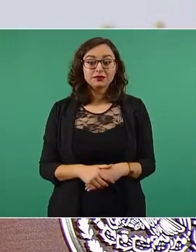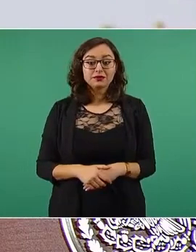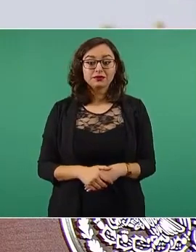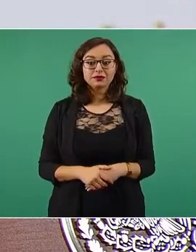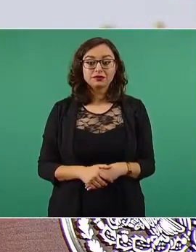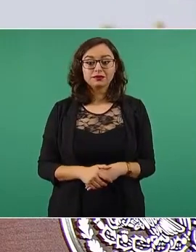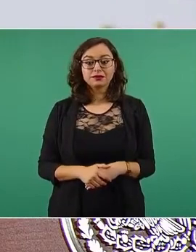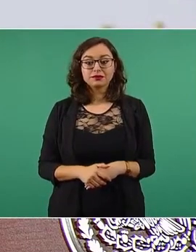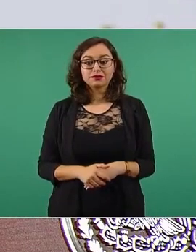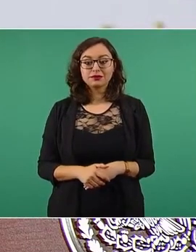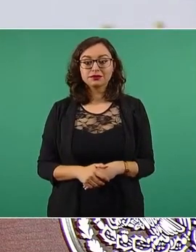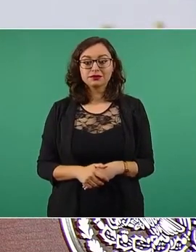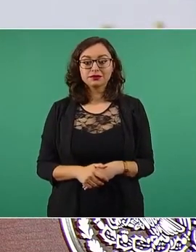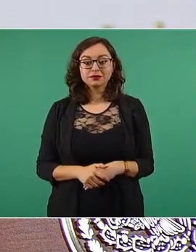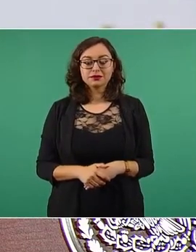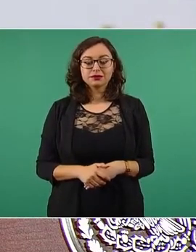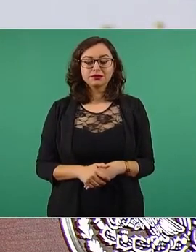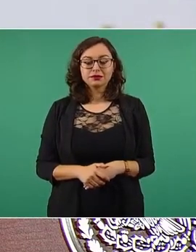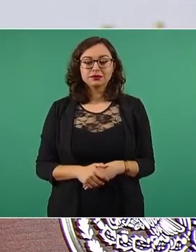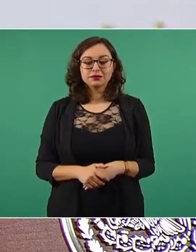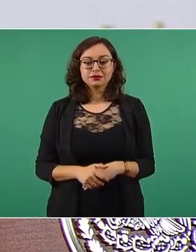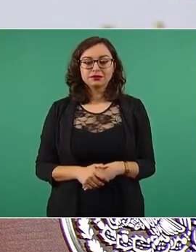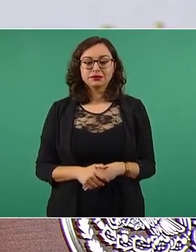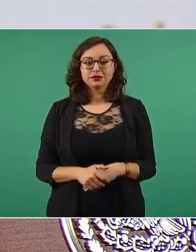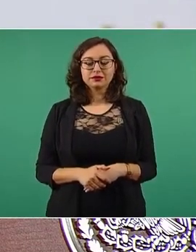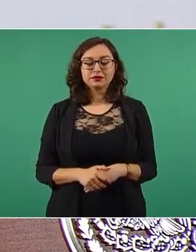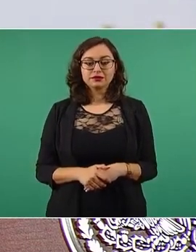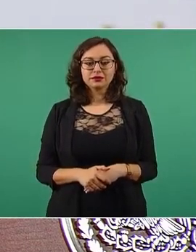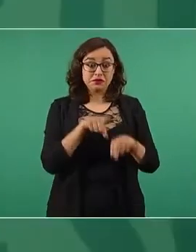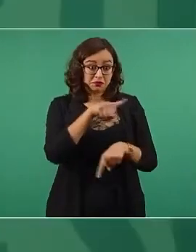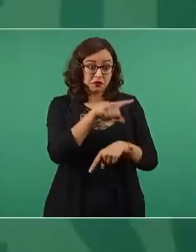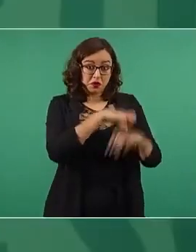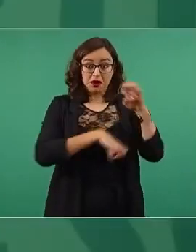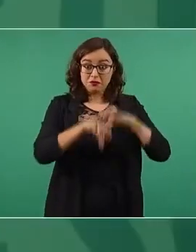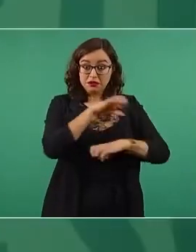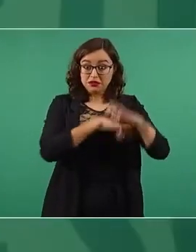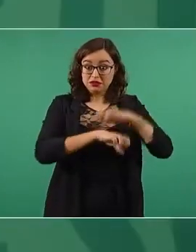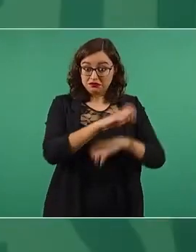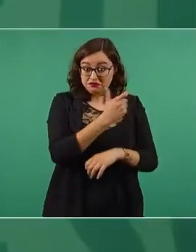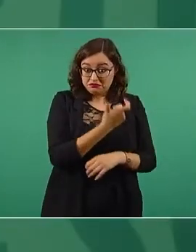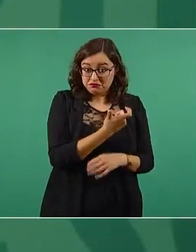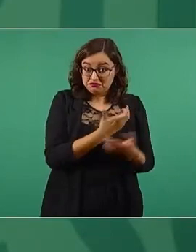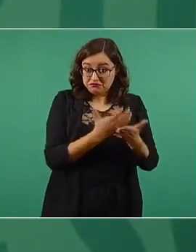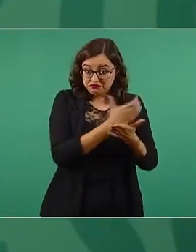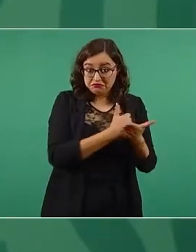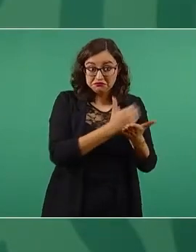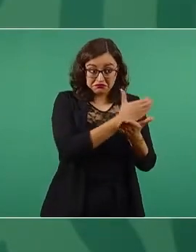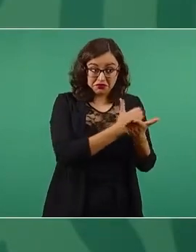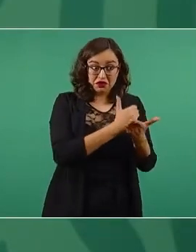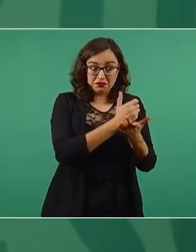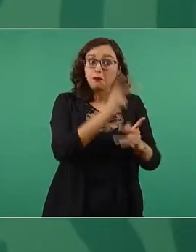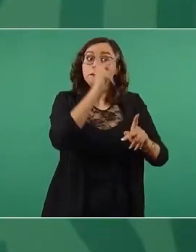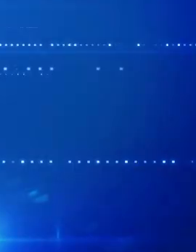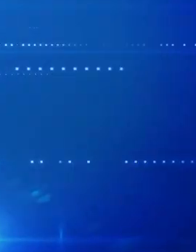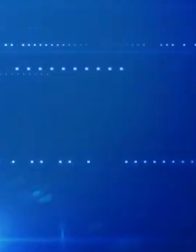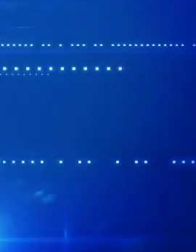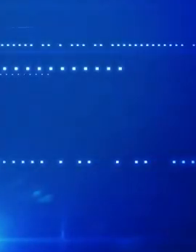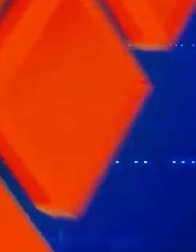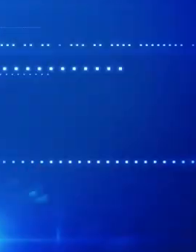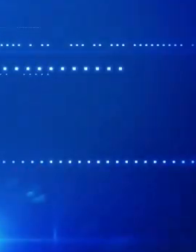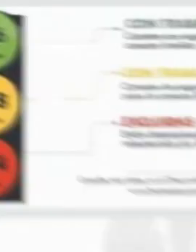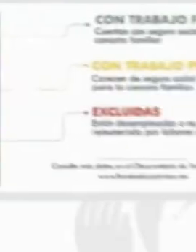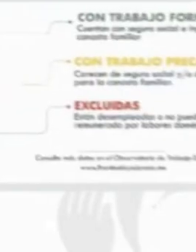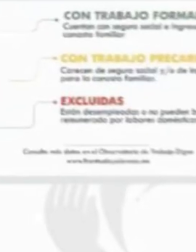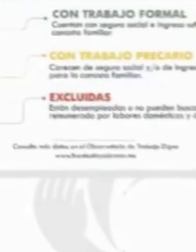sin embargo descartó que hay un incremento en los fallecimientos por la enfermedad gracias al avance de la vacunación en todo el país